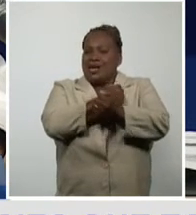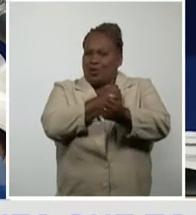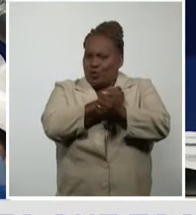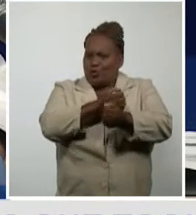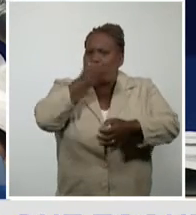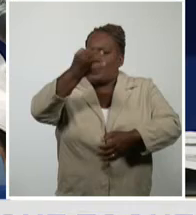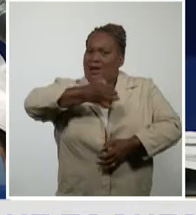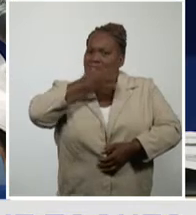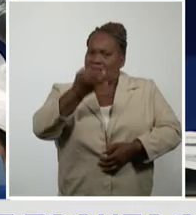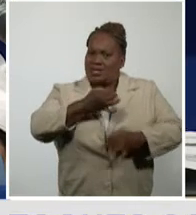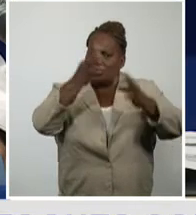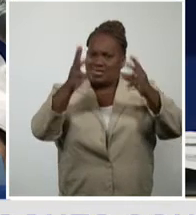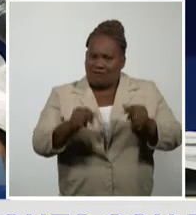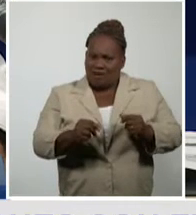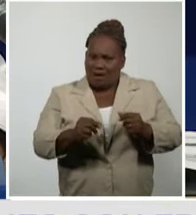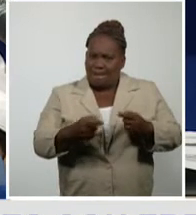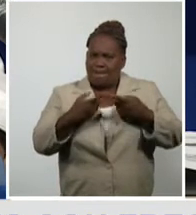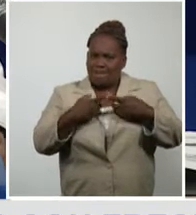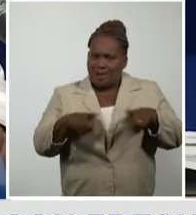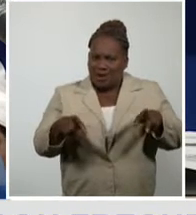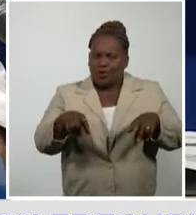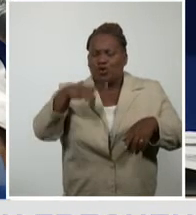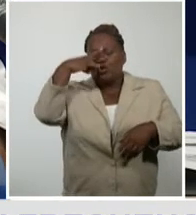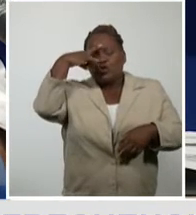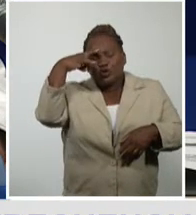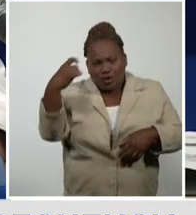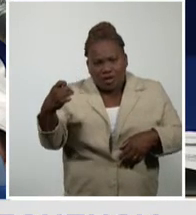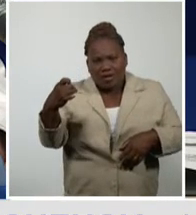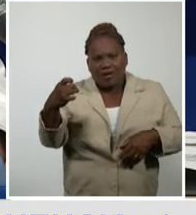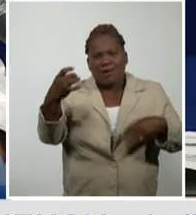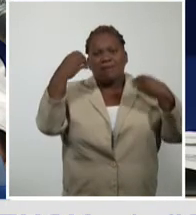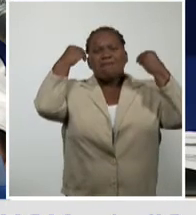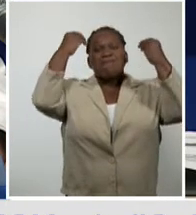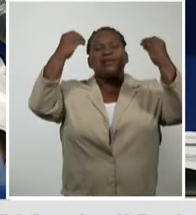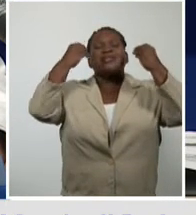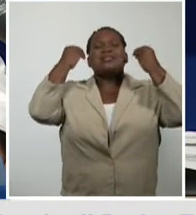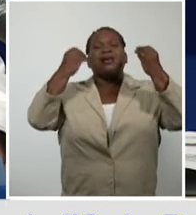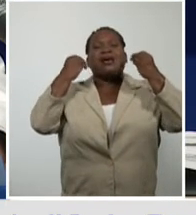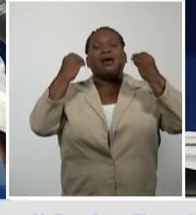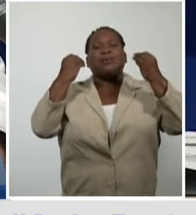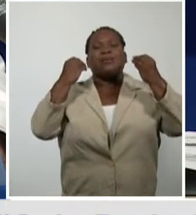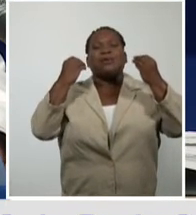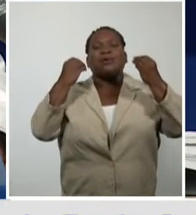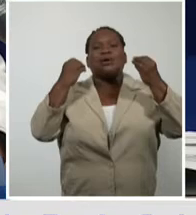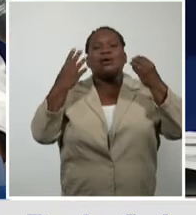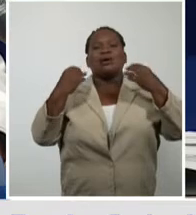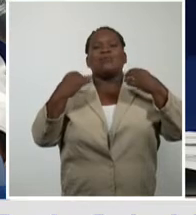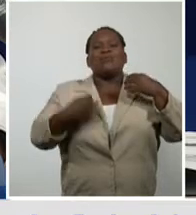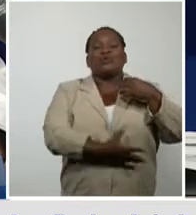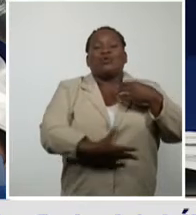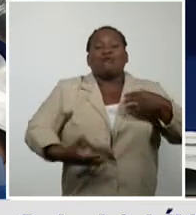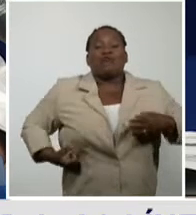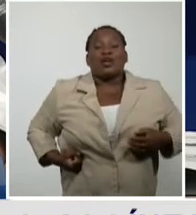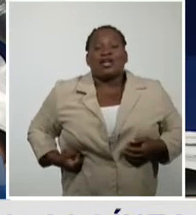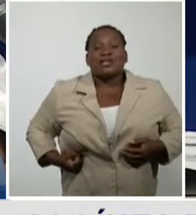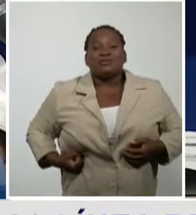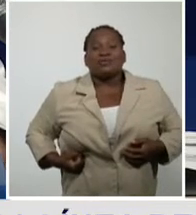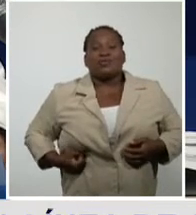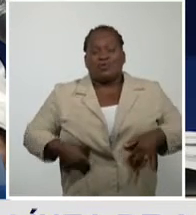cifras, pero sí consideramos que por muchos esfuerzos que se haga, además por la